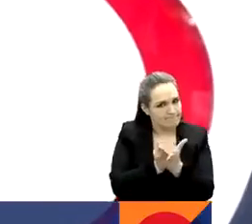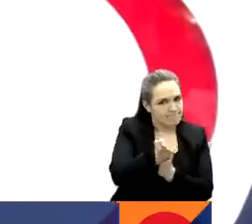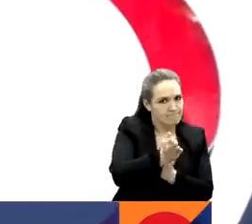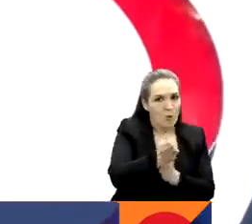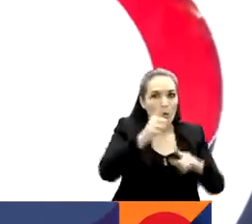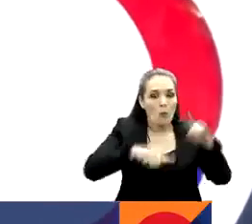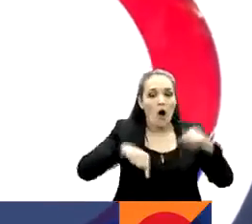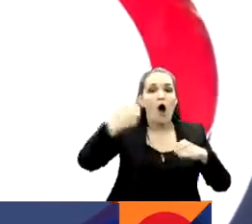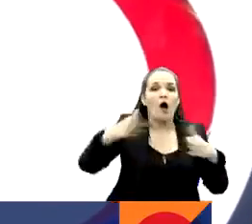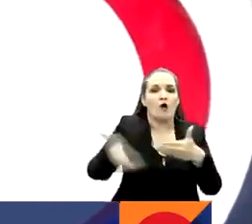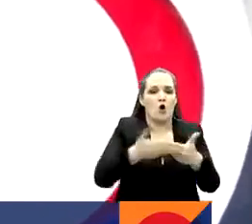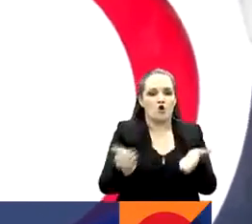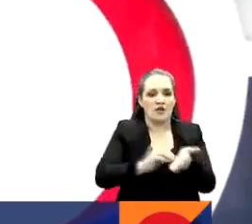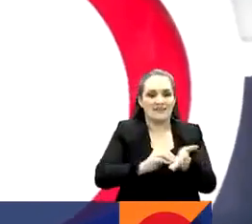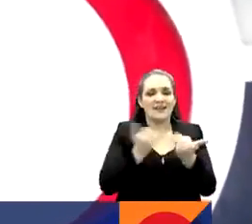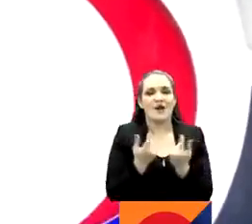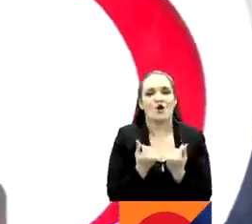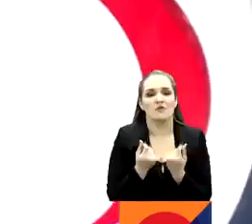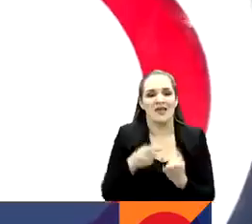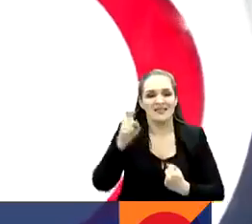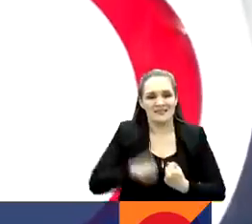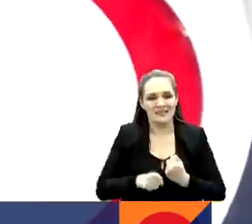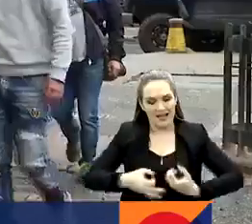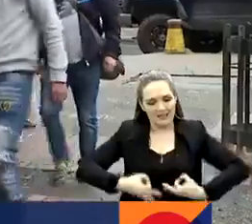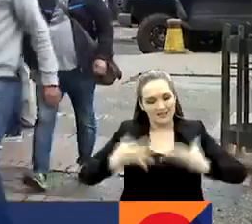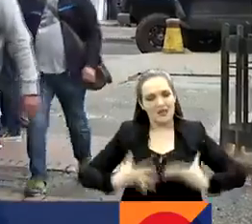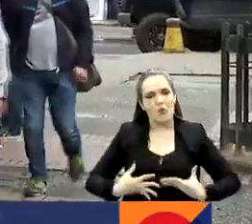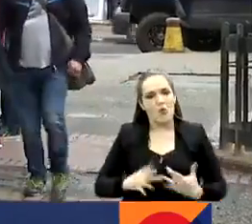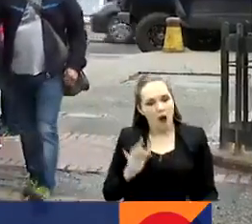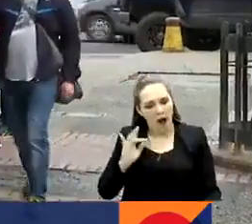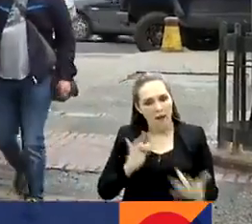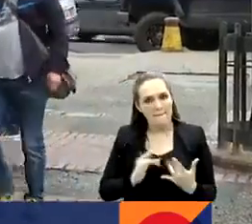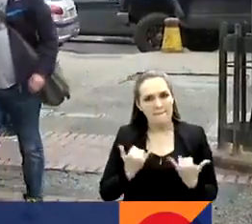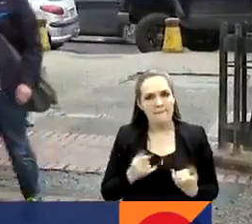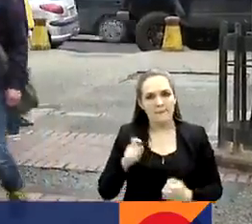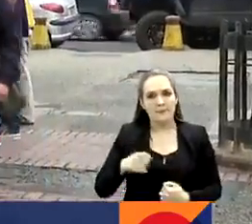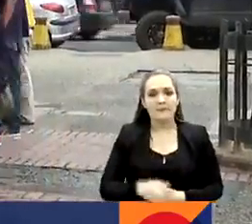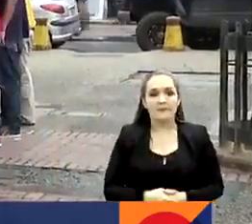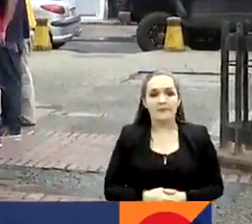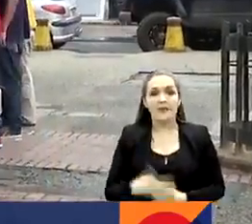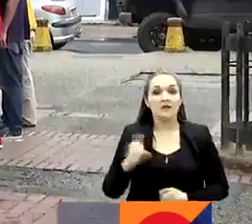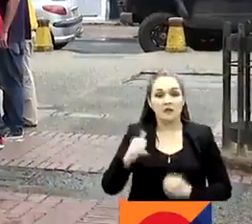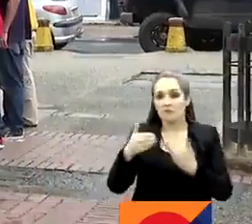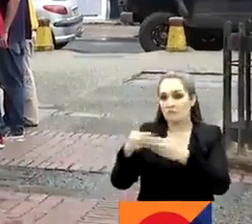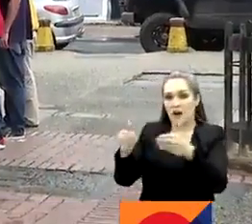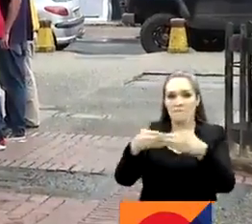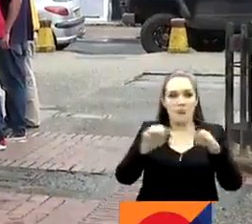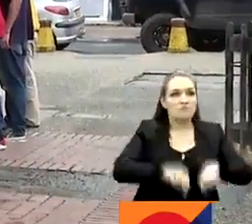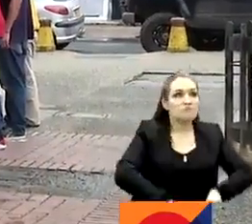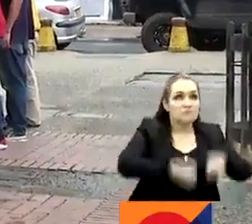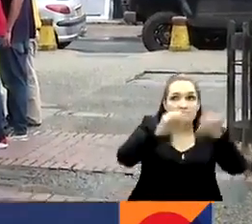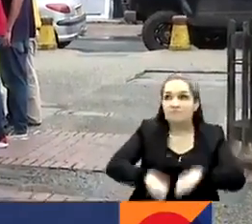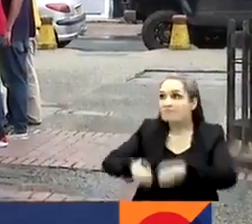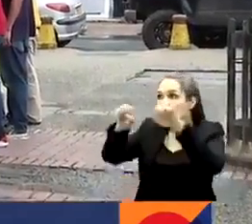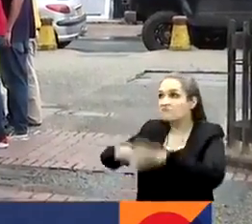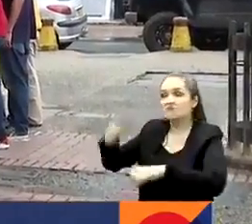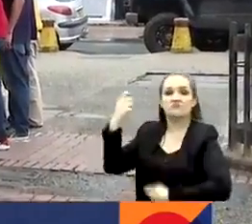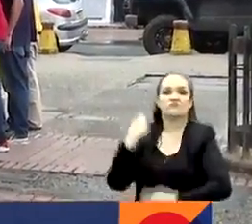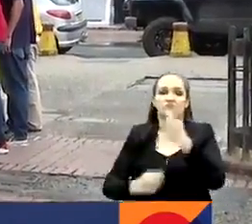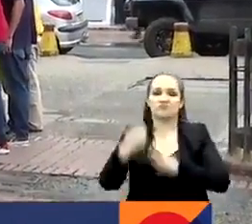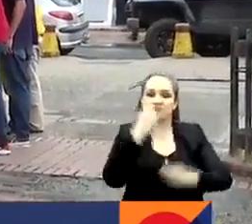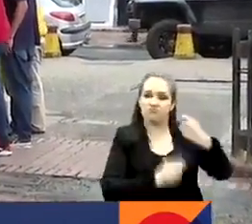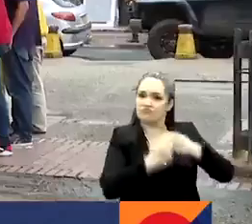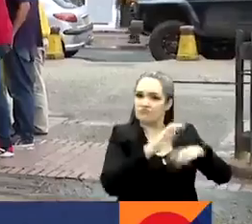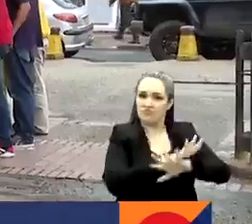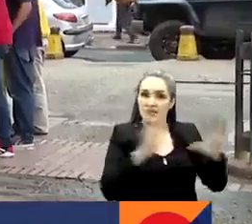economía. Hay que reactivarla de una manera segura, de una manera oportuna. A propósito de las medidas de levantar la cuarentena durante este fin de semana y el pico y